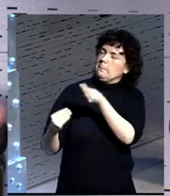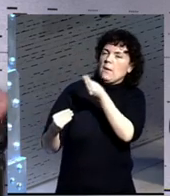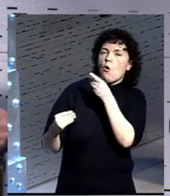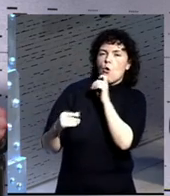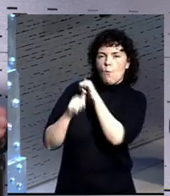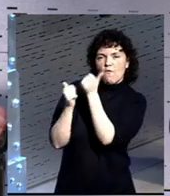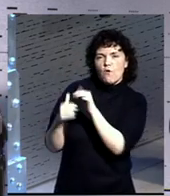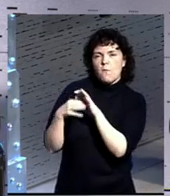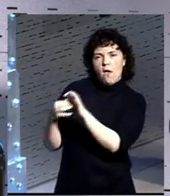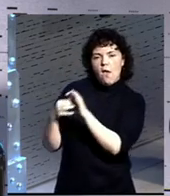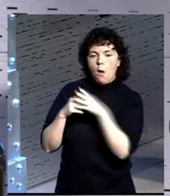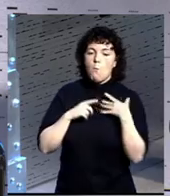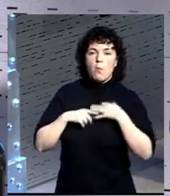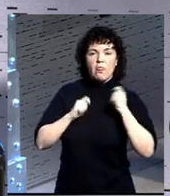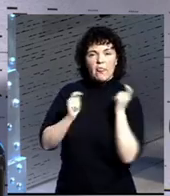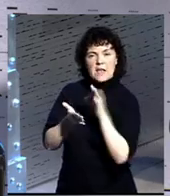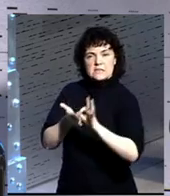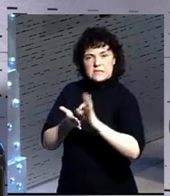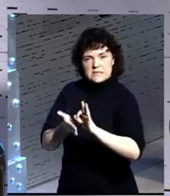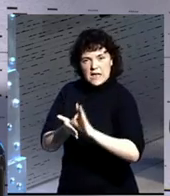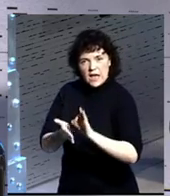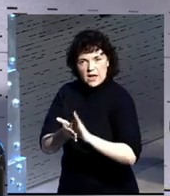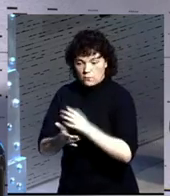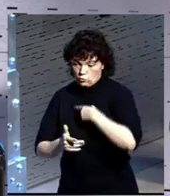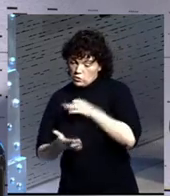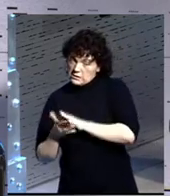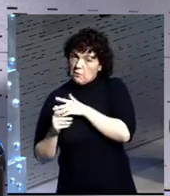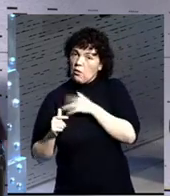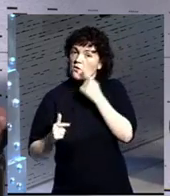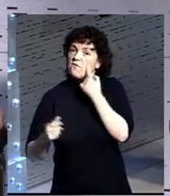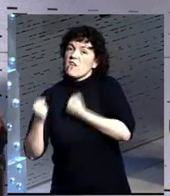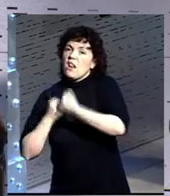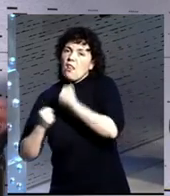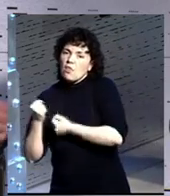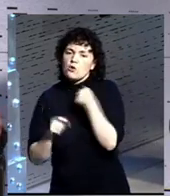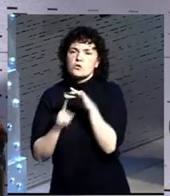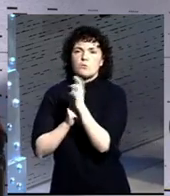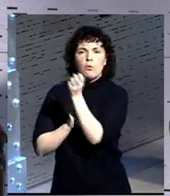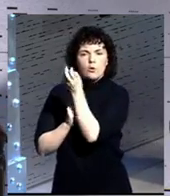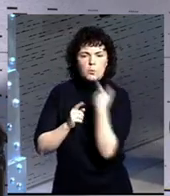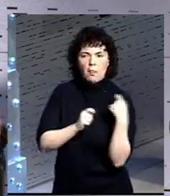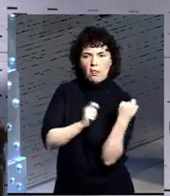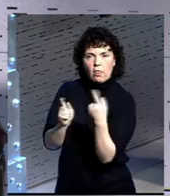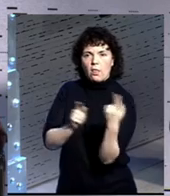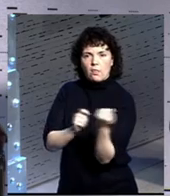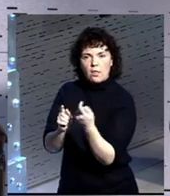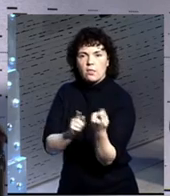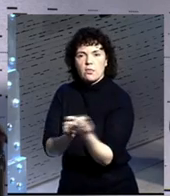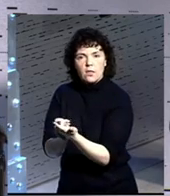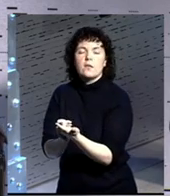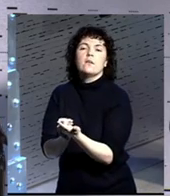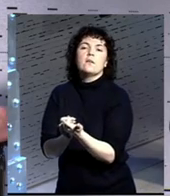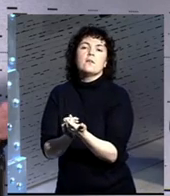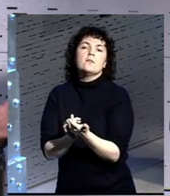pudiesen ofrecer servicios delante de los servicios financieros o en determinadas situaciones dentro de esa cadena, que pudiese llegar a